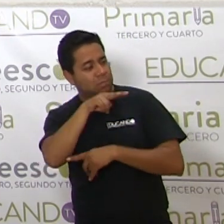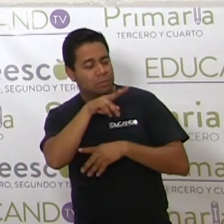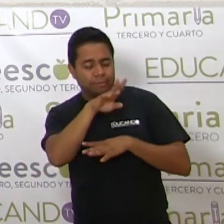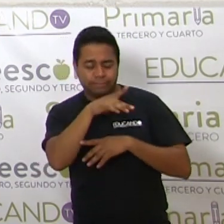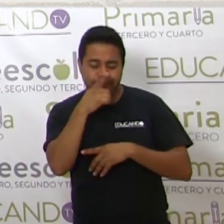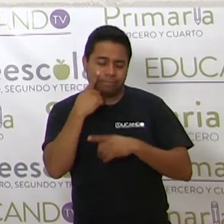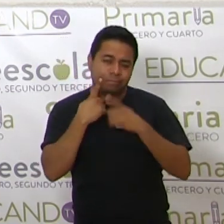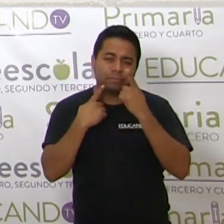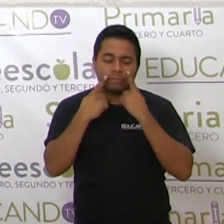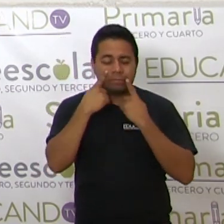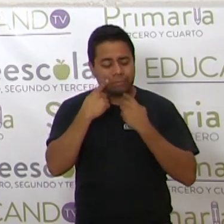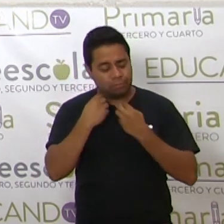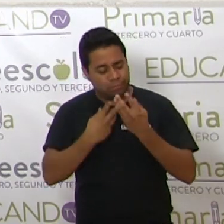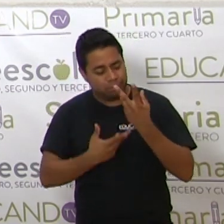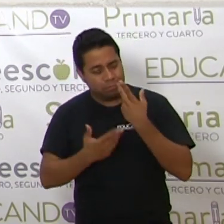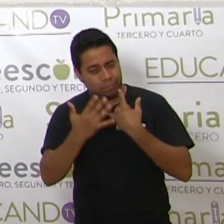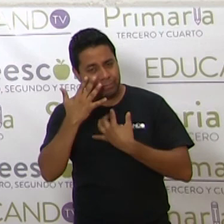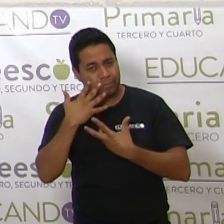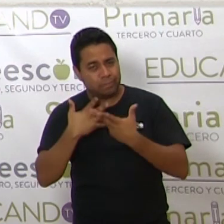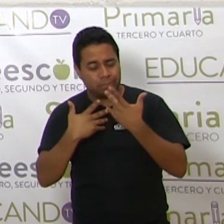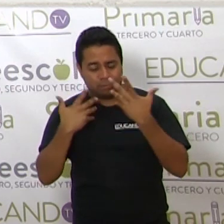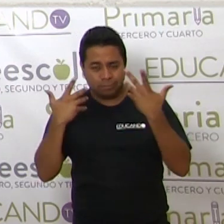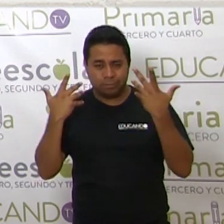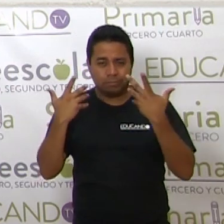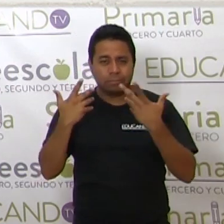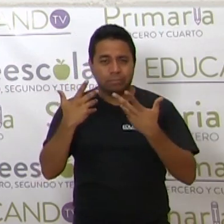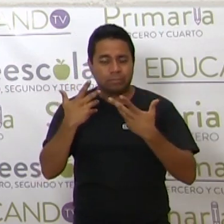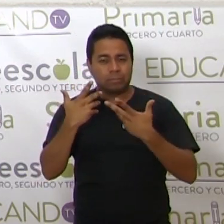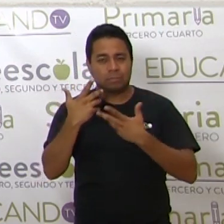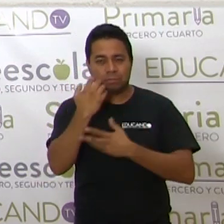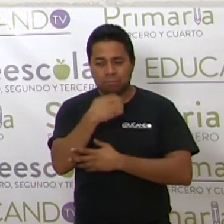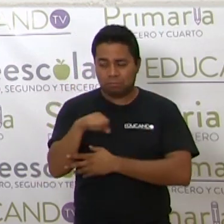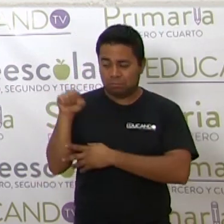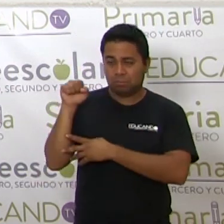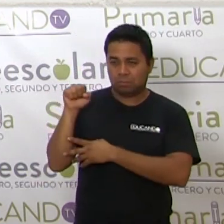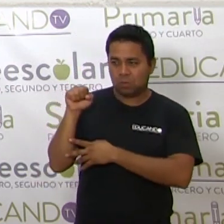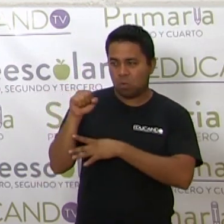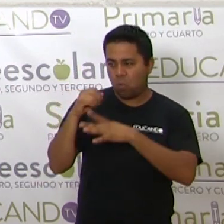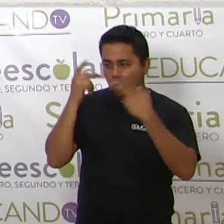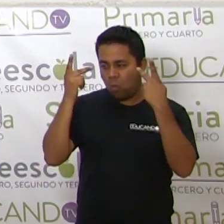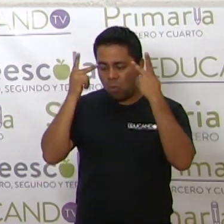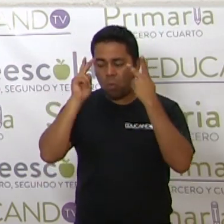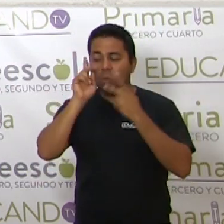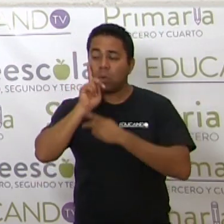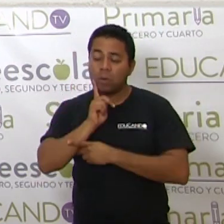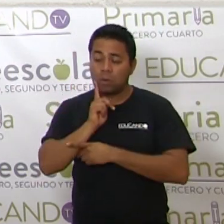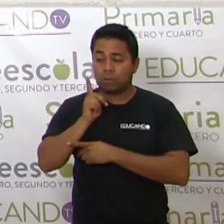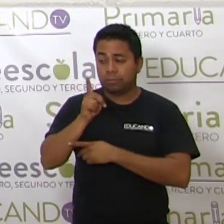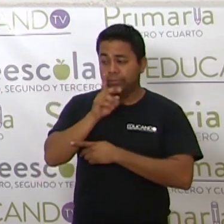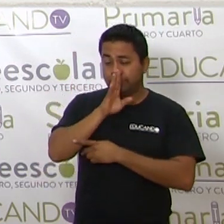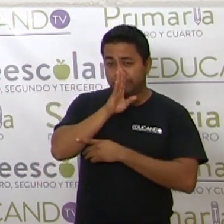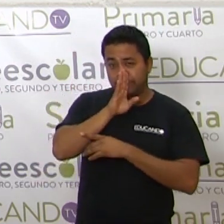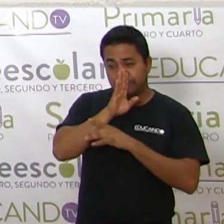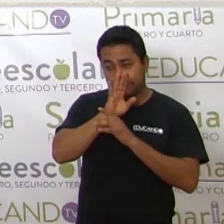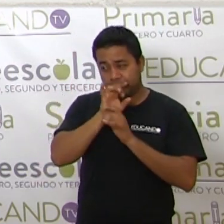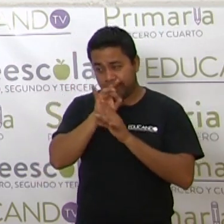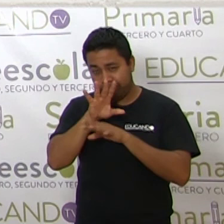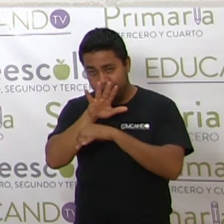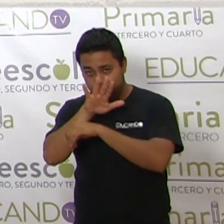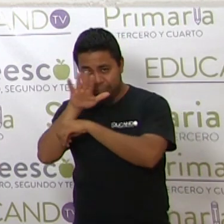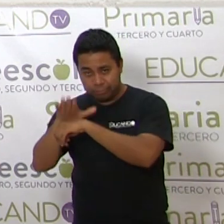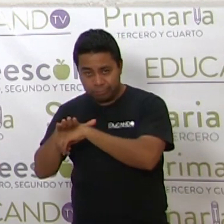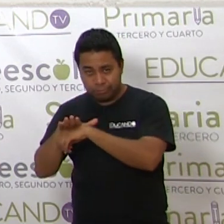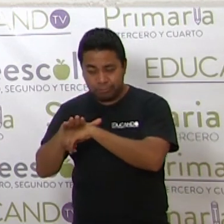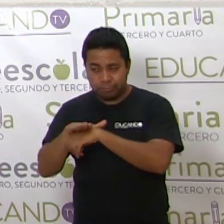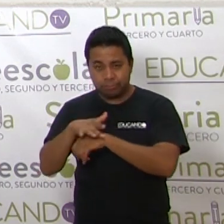lágrimas vertió y la cabeza contesta o princesa si tu madre lo sabría el